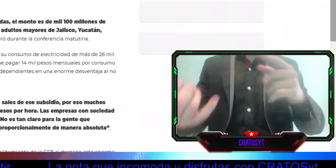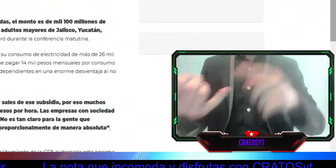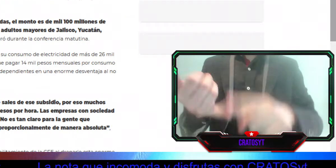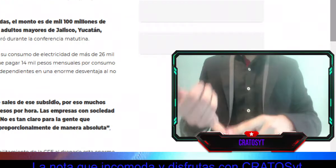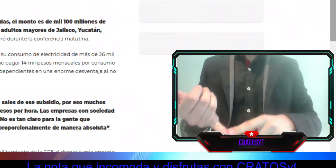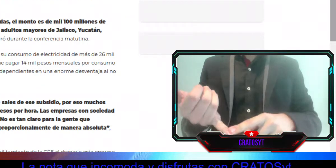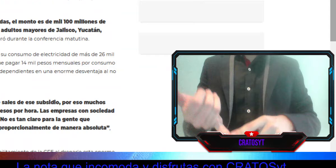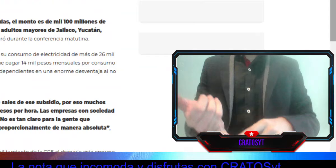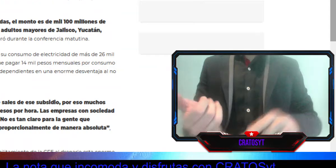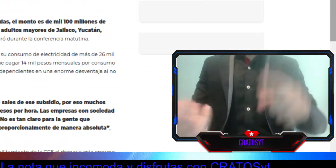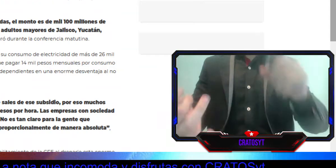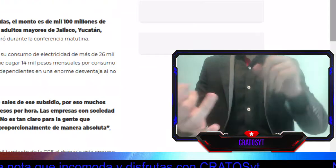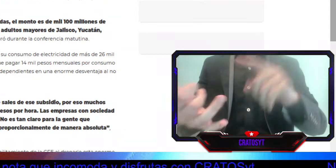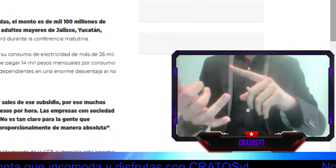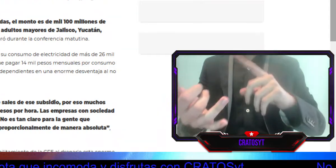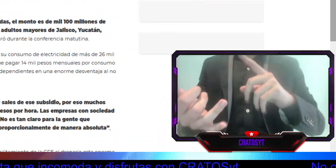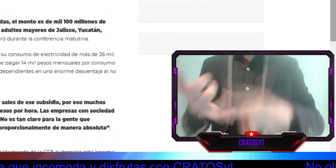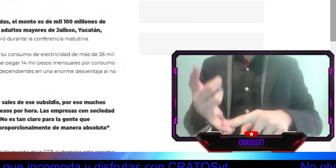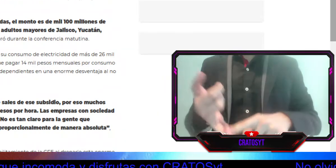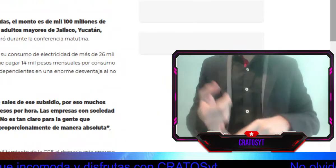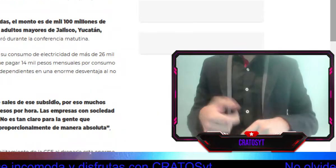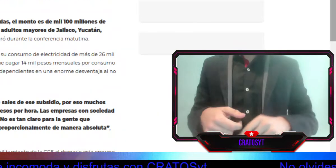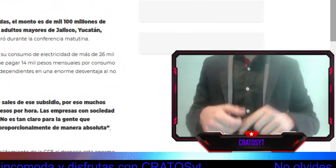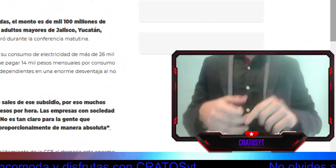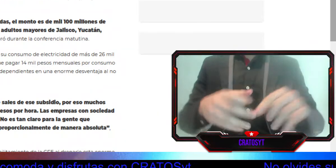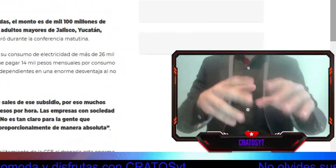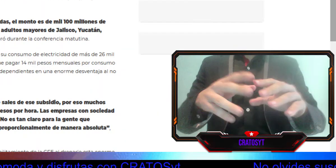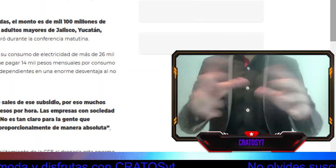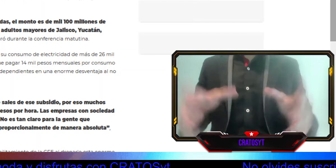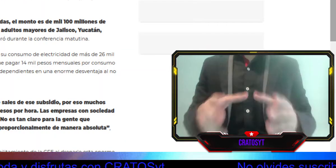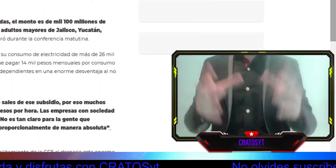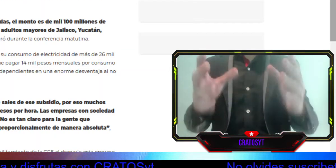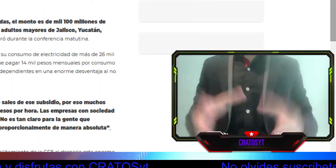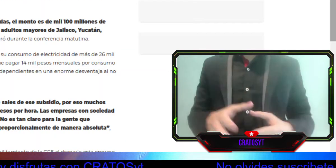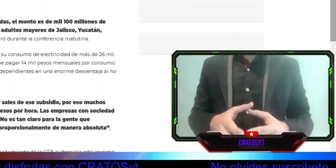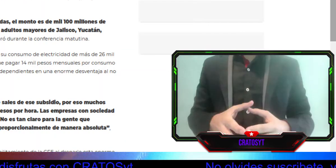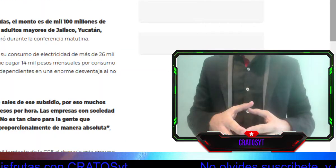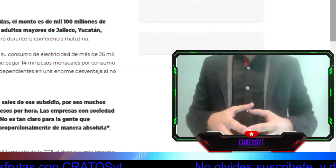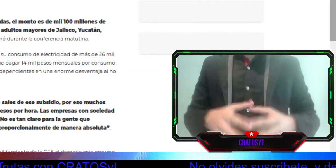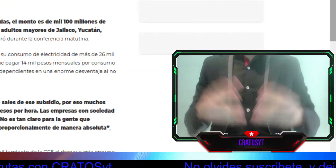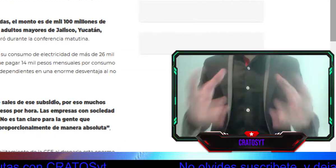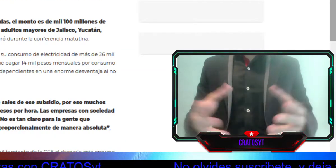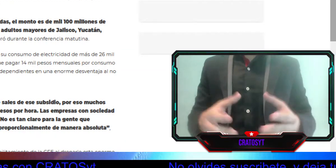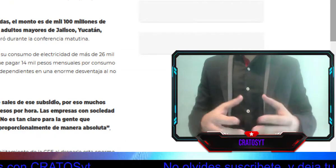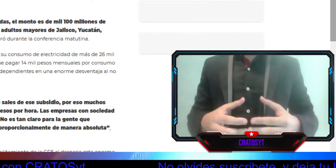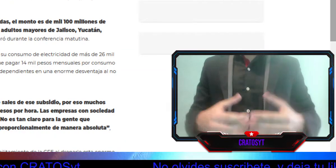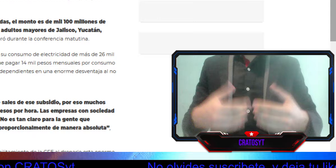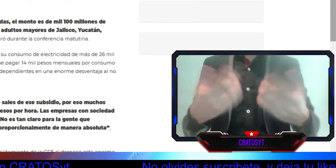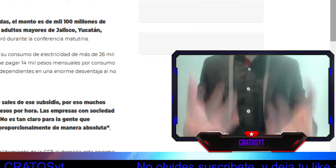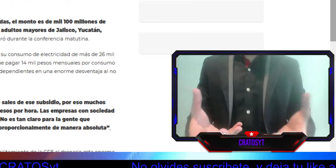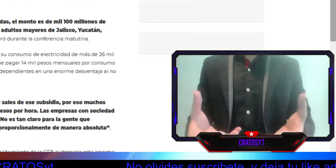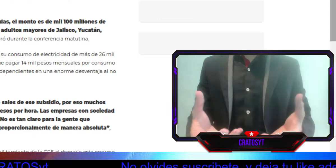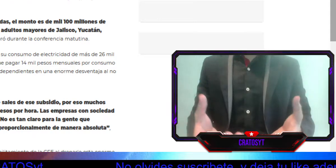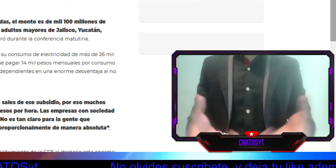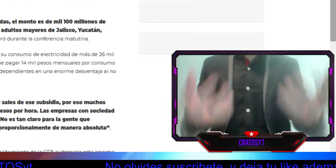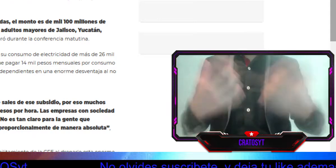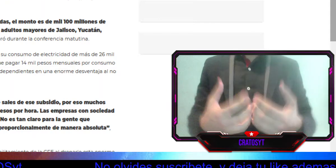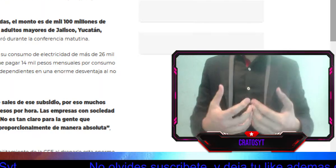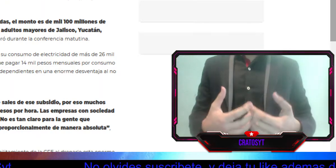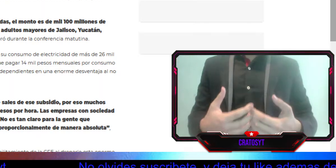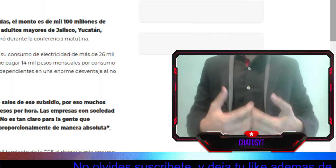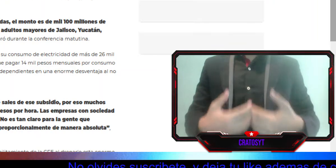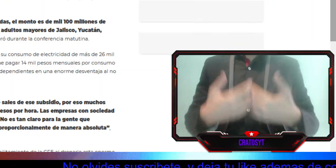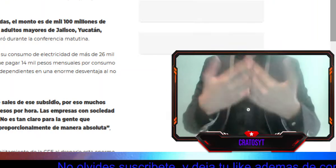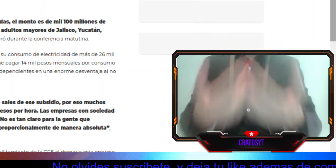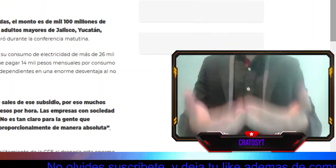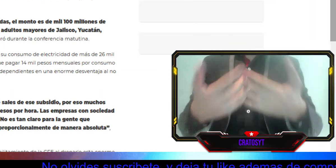requieren mantenimiento, requieren que se les cambien cosas, requieren un sinfín de elementos, lo cual hace que sea costoso. ¿Y qué pasa?